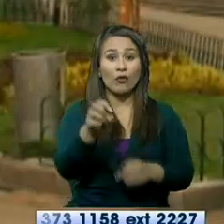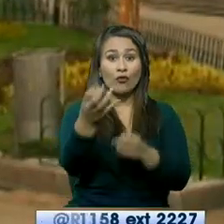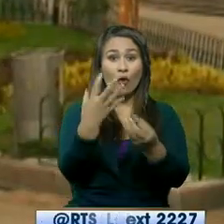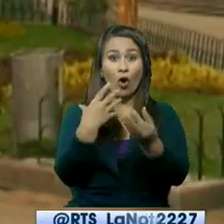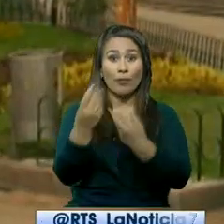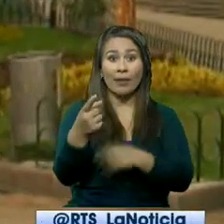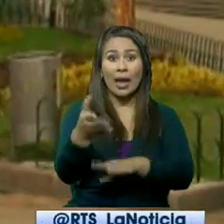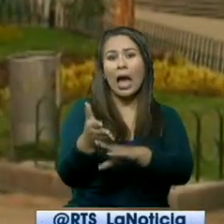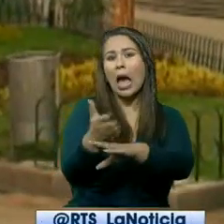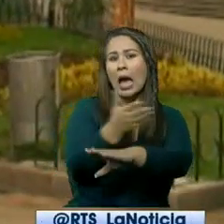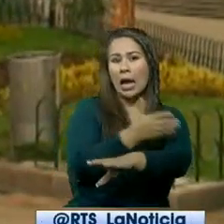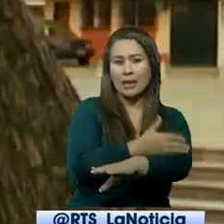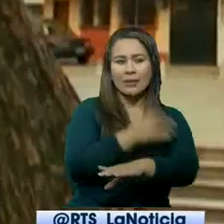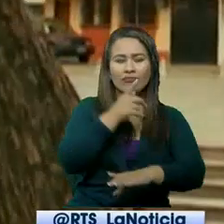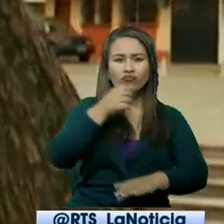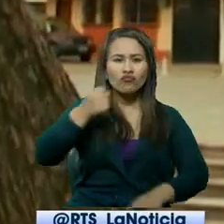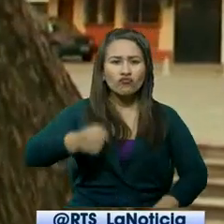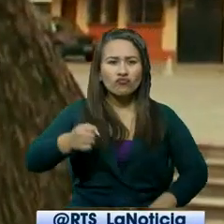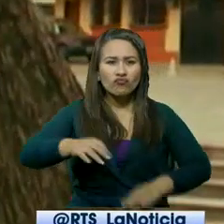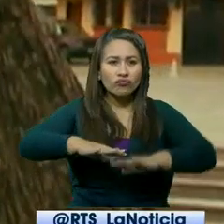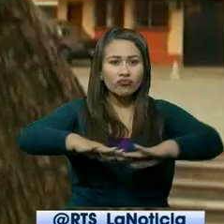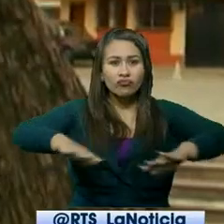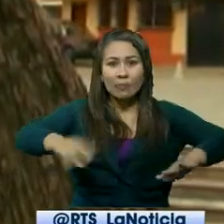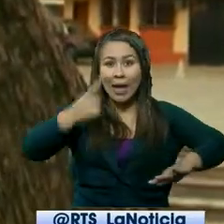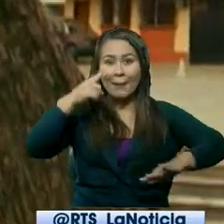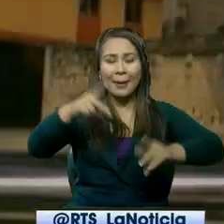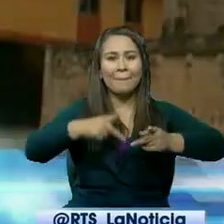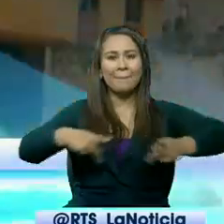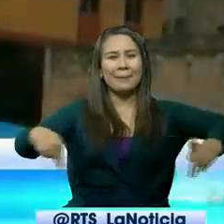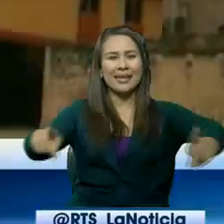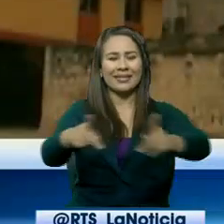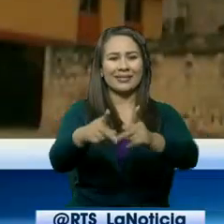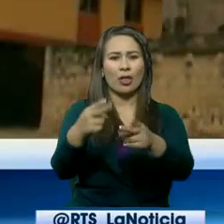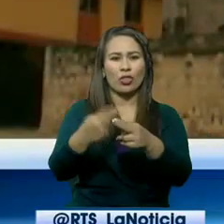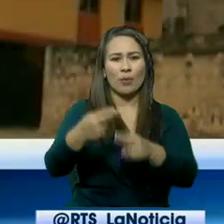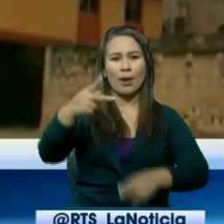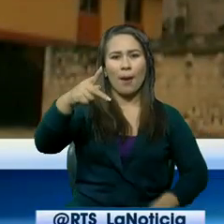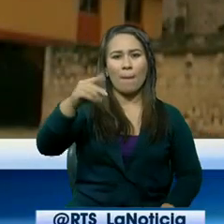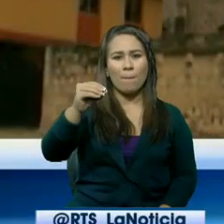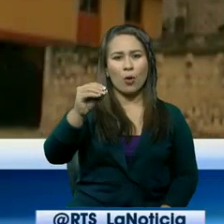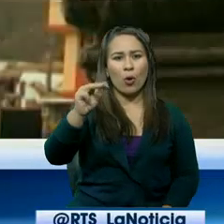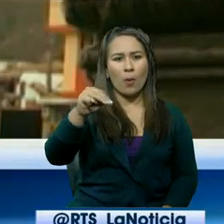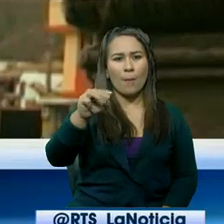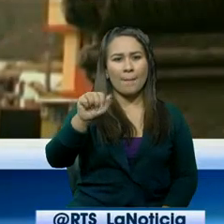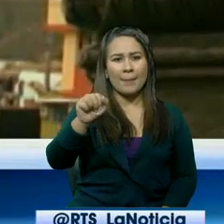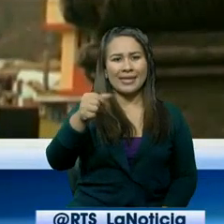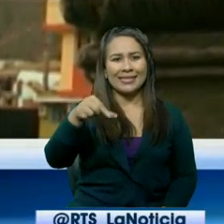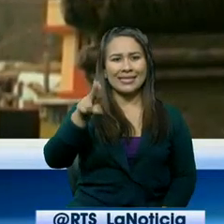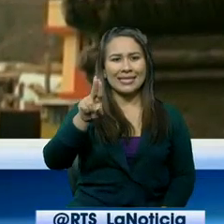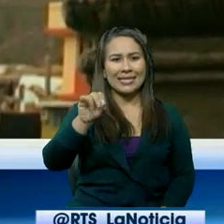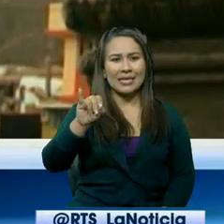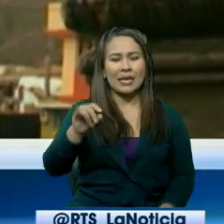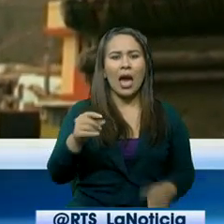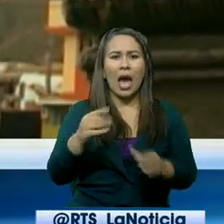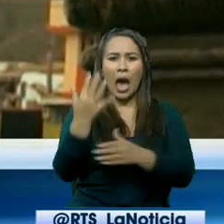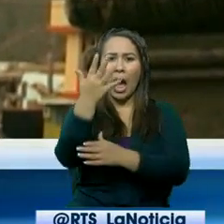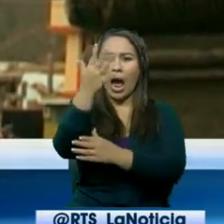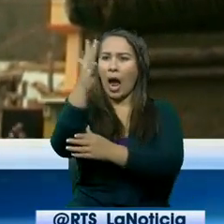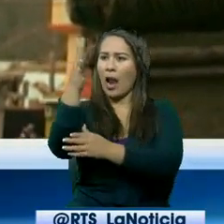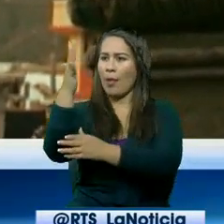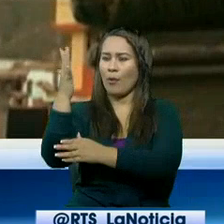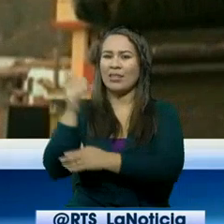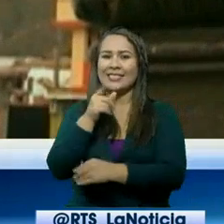Leyenda que en la época de la colonia, la actual plaza central de Pomasqui, era una extensión de terreno rodeado de árboles de quichuar, donde